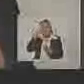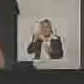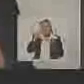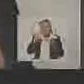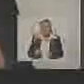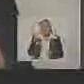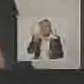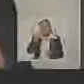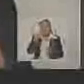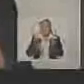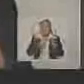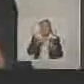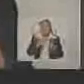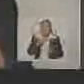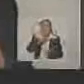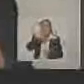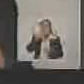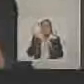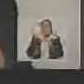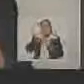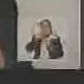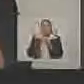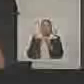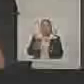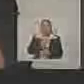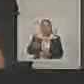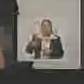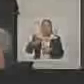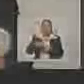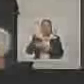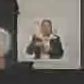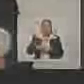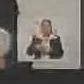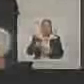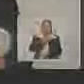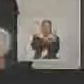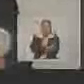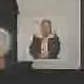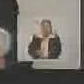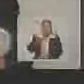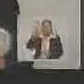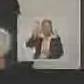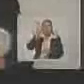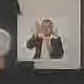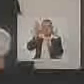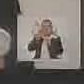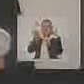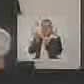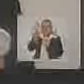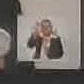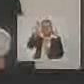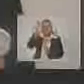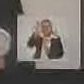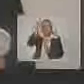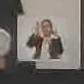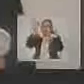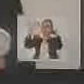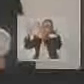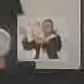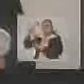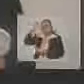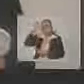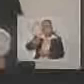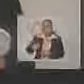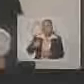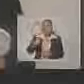Tenemos que acabar con las ocurrencias. Vamos a dividir la delegación en 5 cuadrantes. Vamos a hacer un traje a la medida en las zonas que colindan con